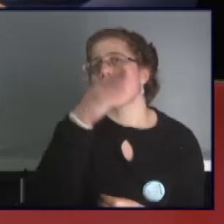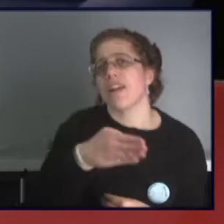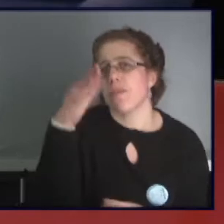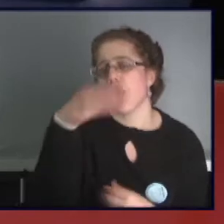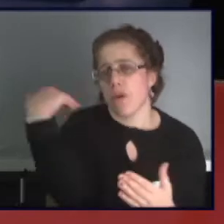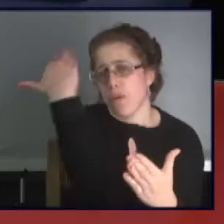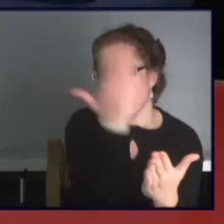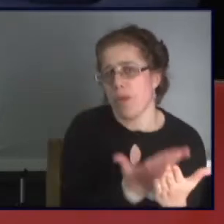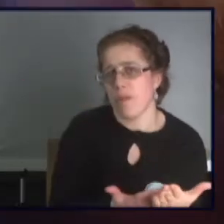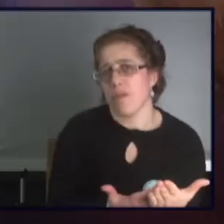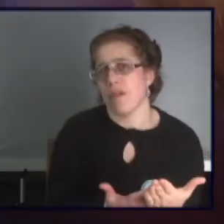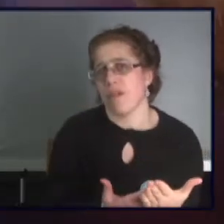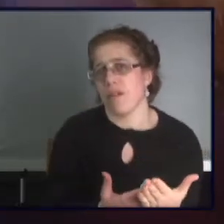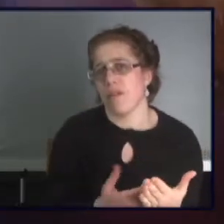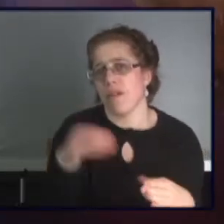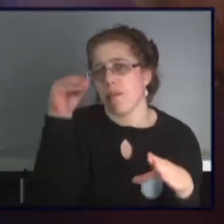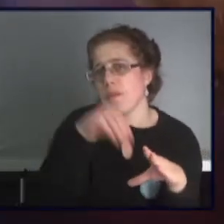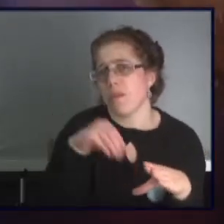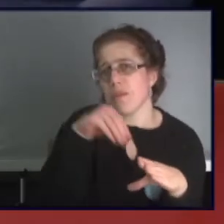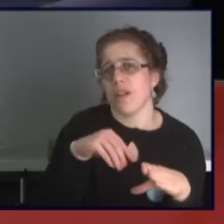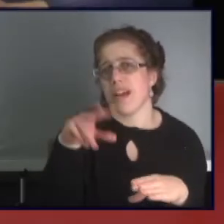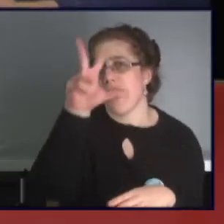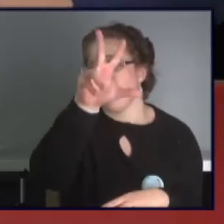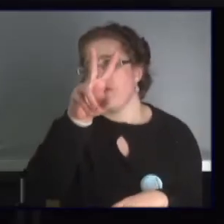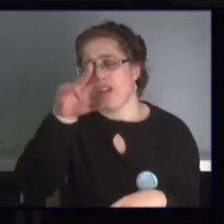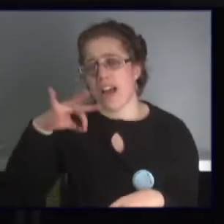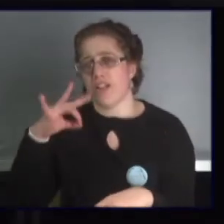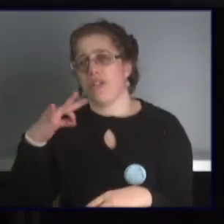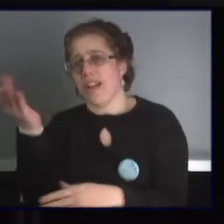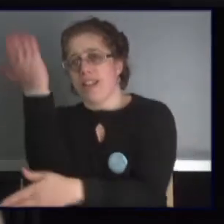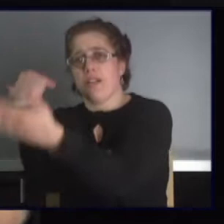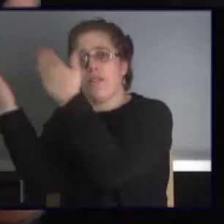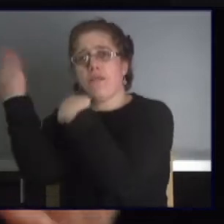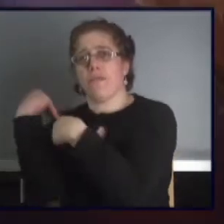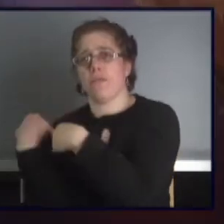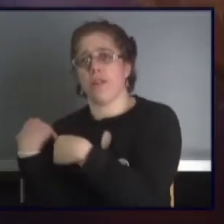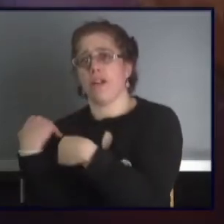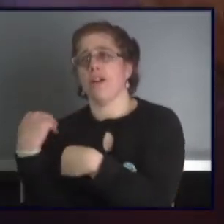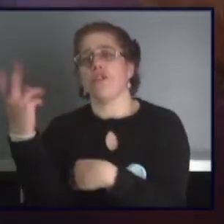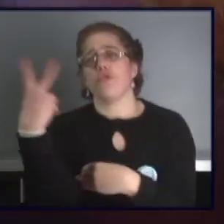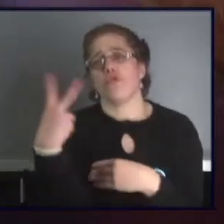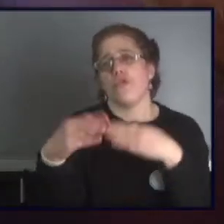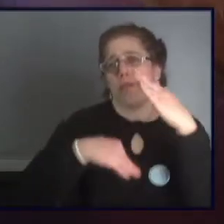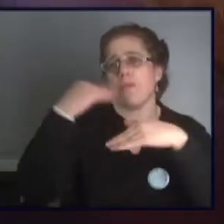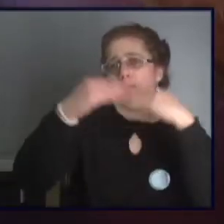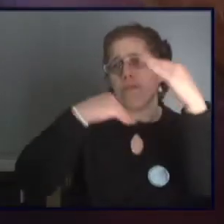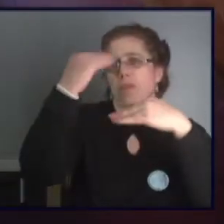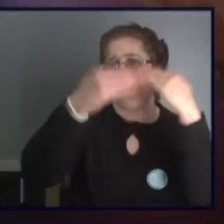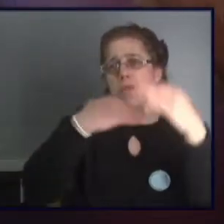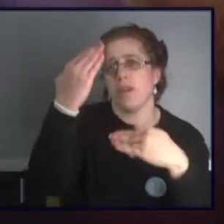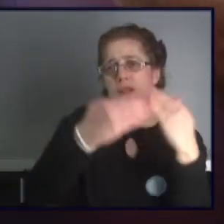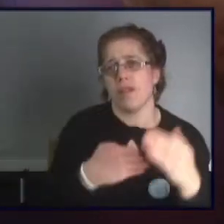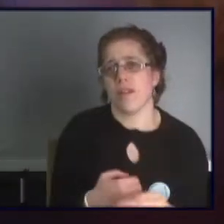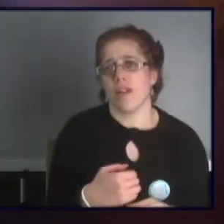que estamos haciendo una campaña un poco más agresiva que hace dos años atrás porque también nosotros hemos crecido como fuerza militante con